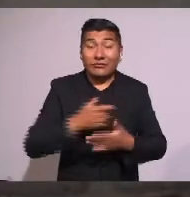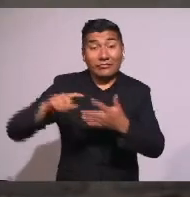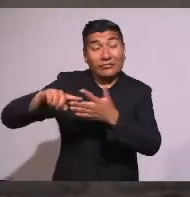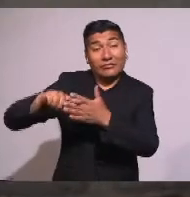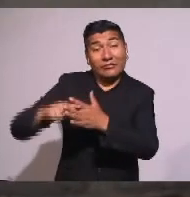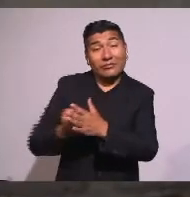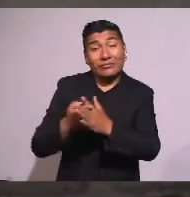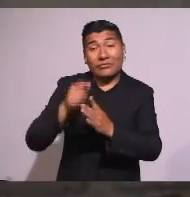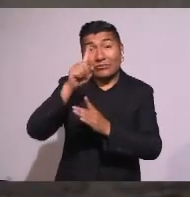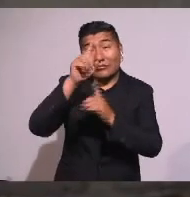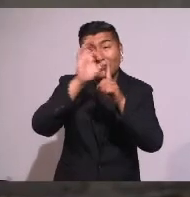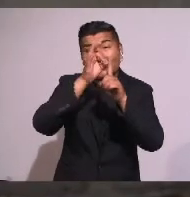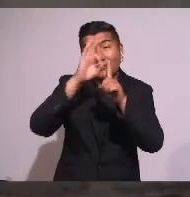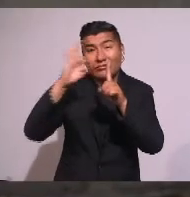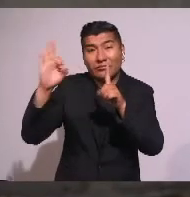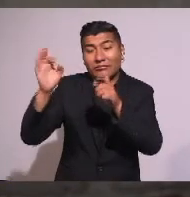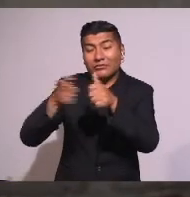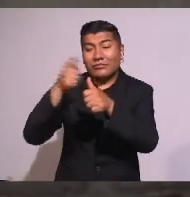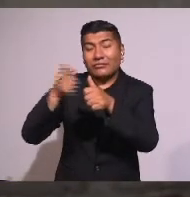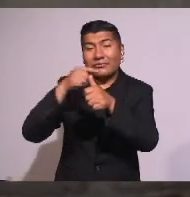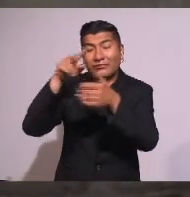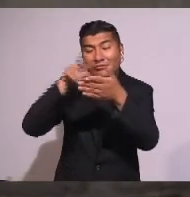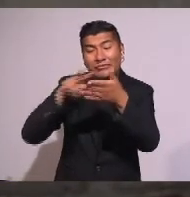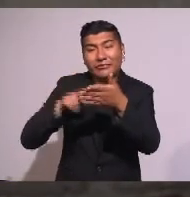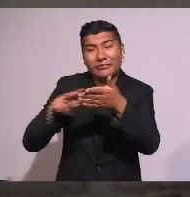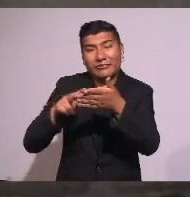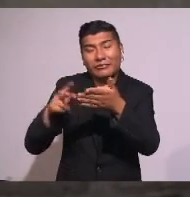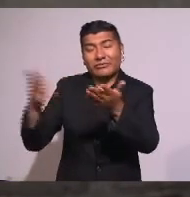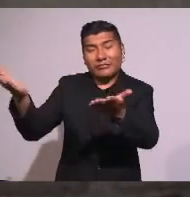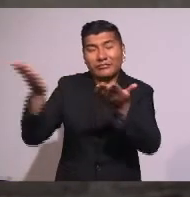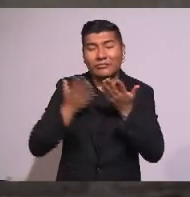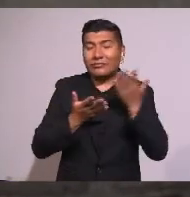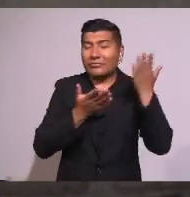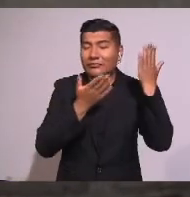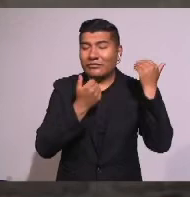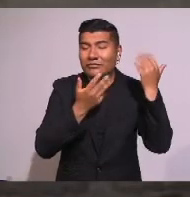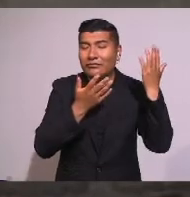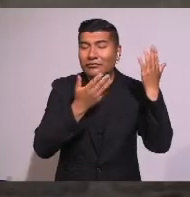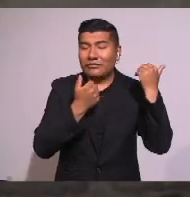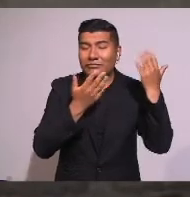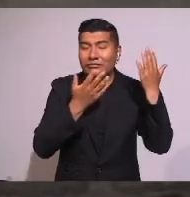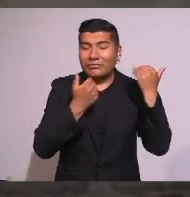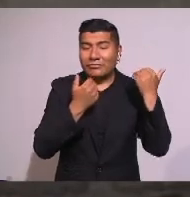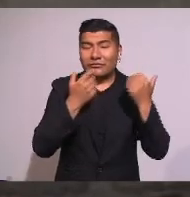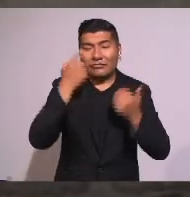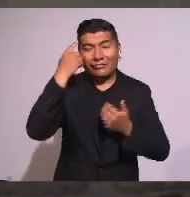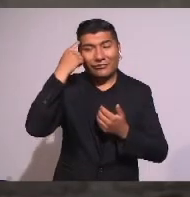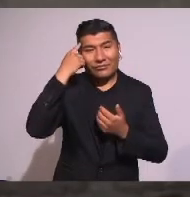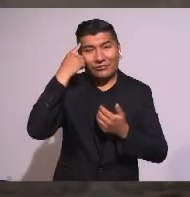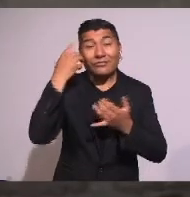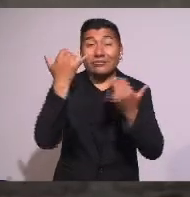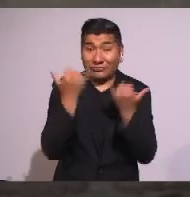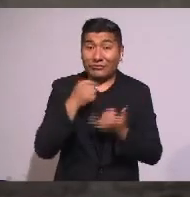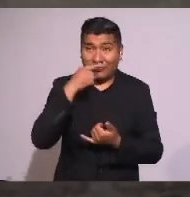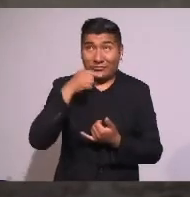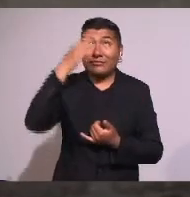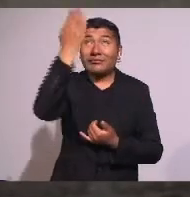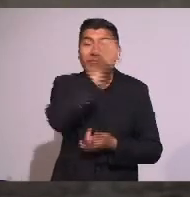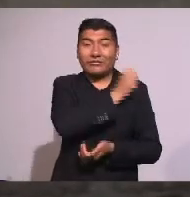Comenzamos con una frase de la primera lectura que nos llena de esperanza. Y ahora dice el